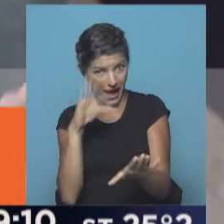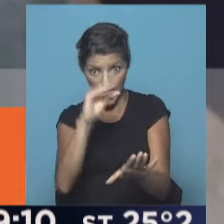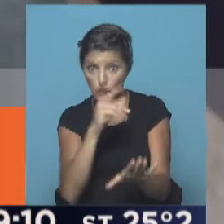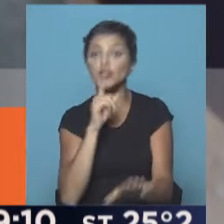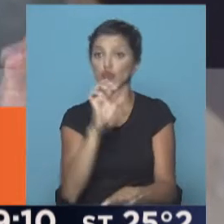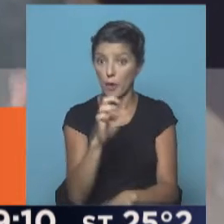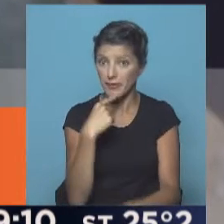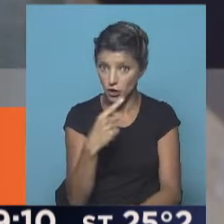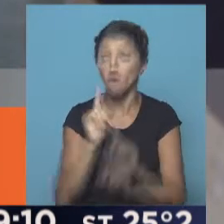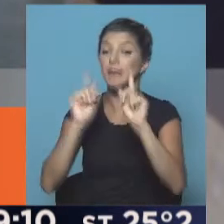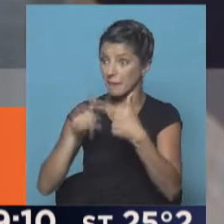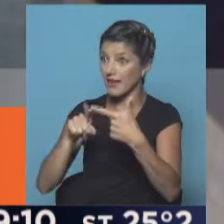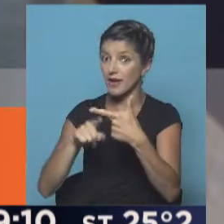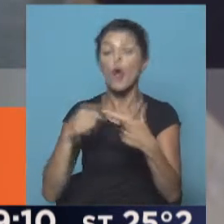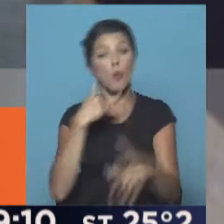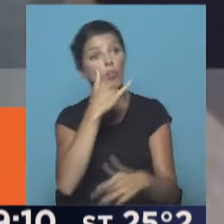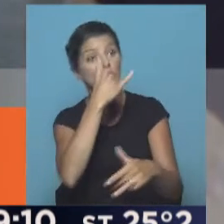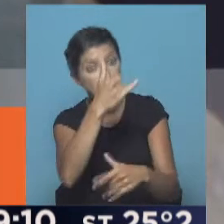Eso es lo que escuché cuando hablé con él